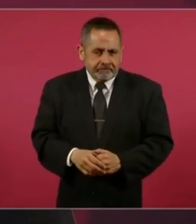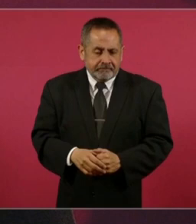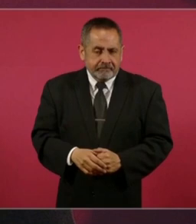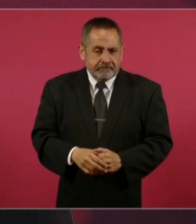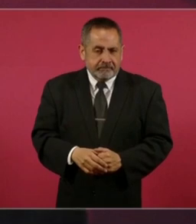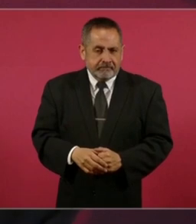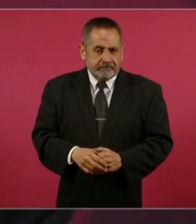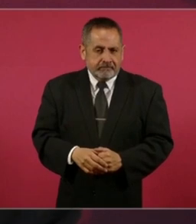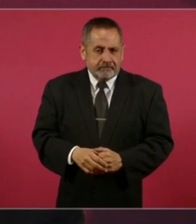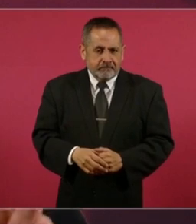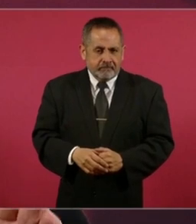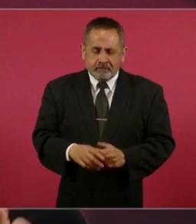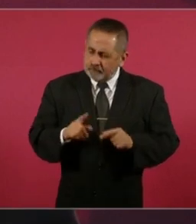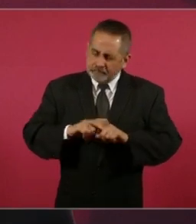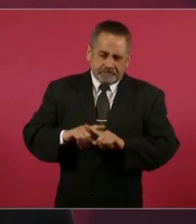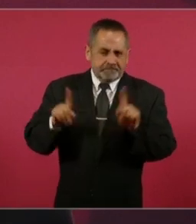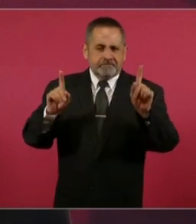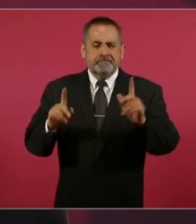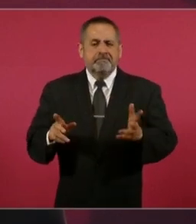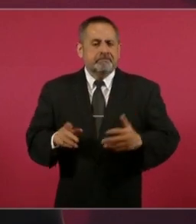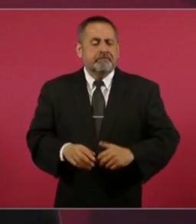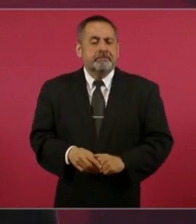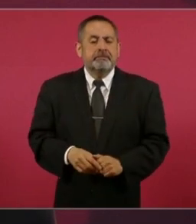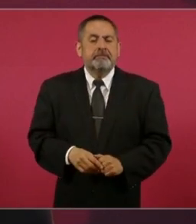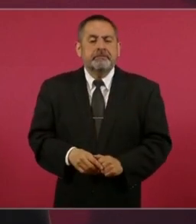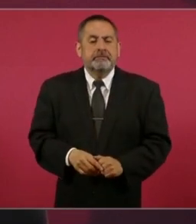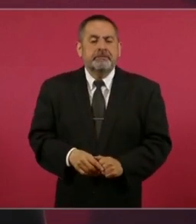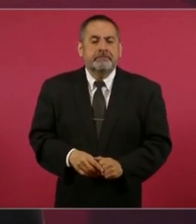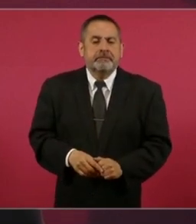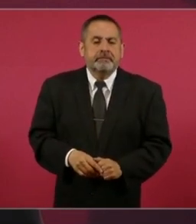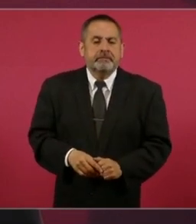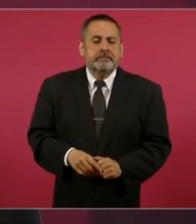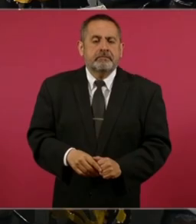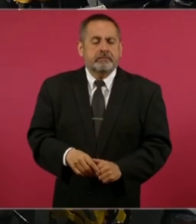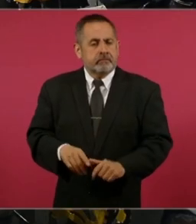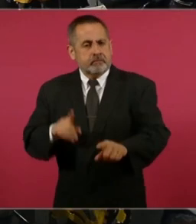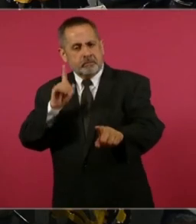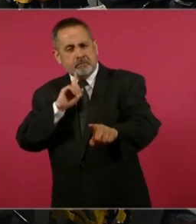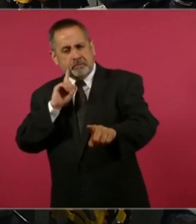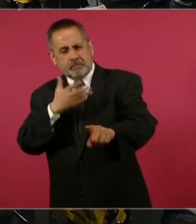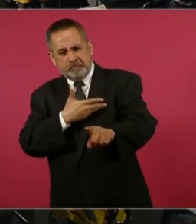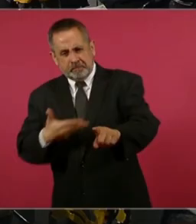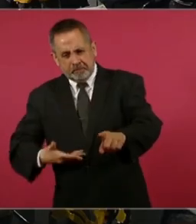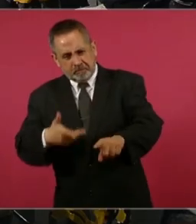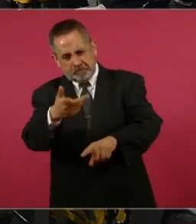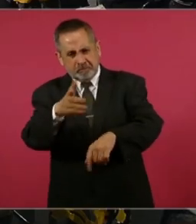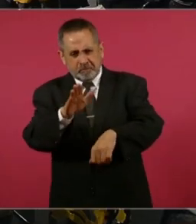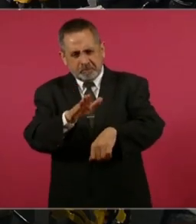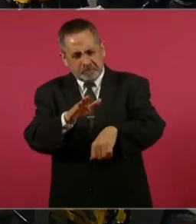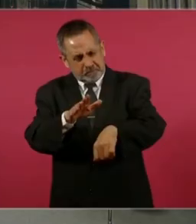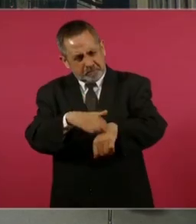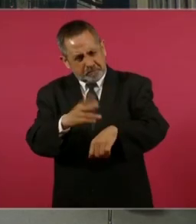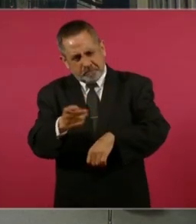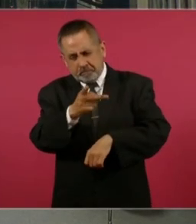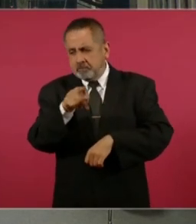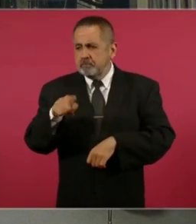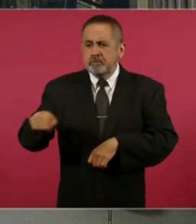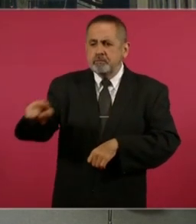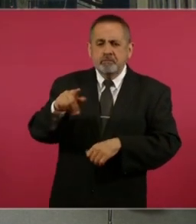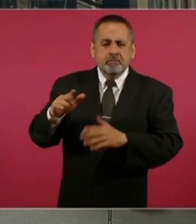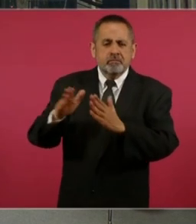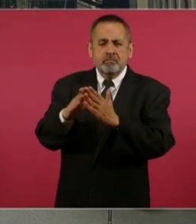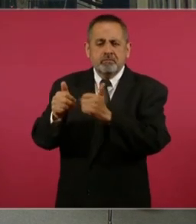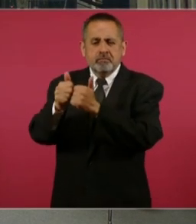pesos es otra cosa presidente llamaría entonces a los pobladores a que no salgan de sus